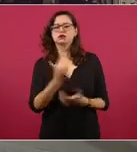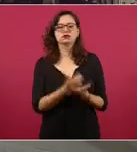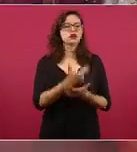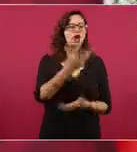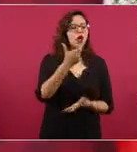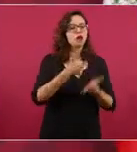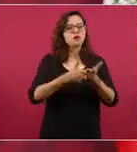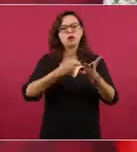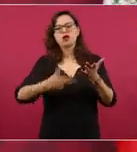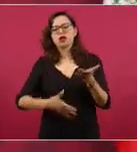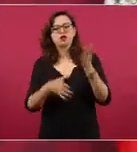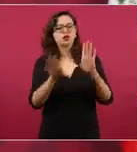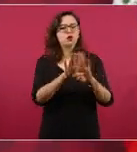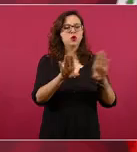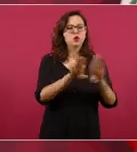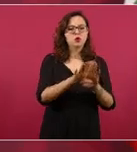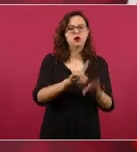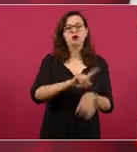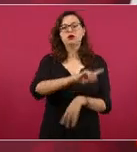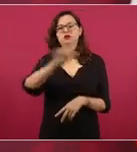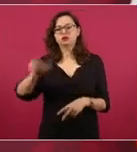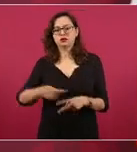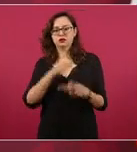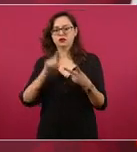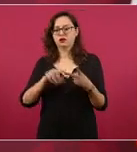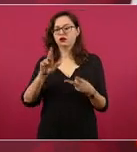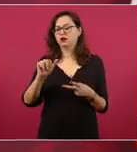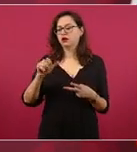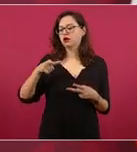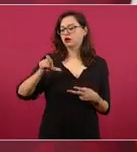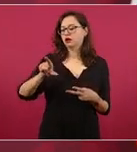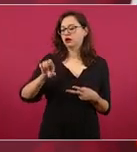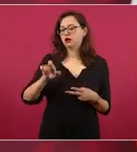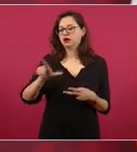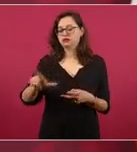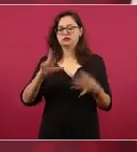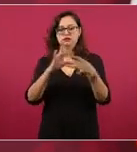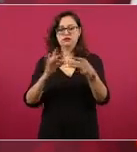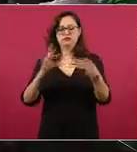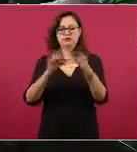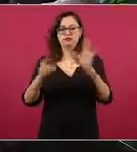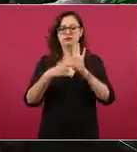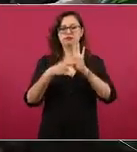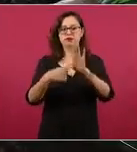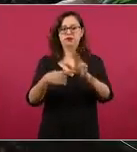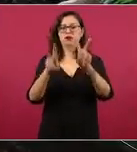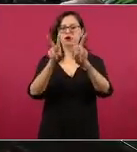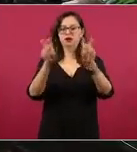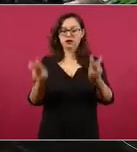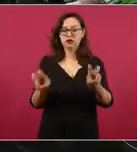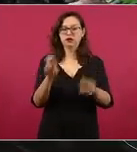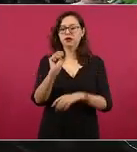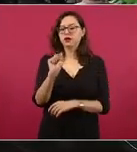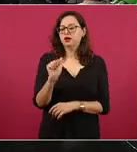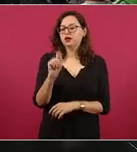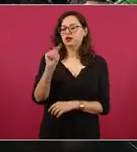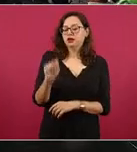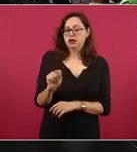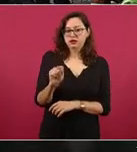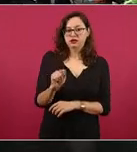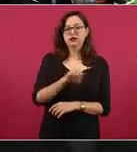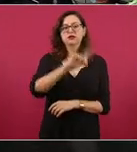y luego Raquel hace la presentación de lo del SAT y al final